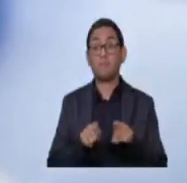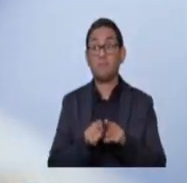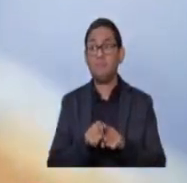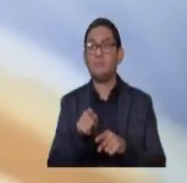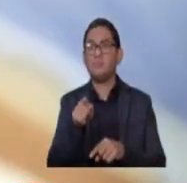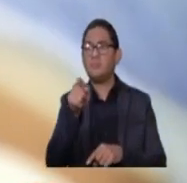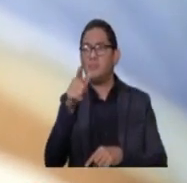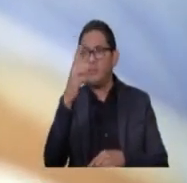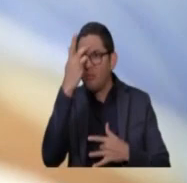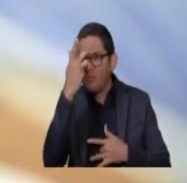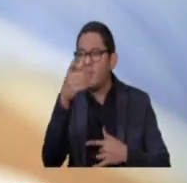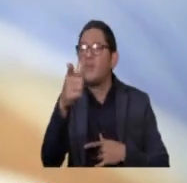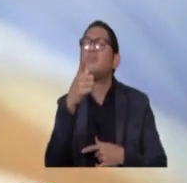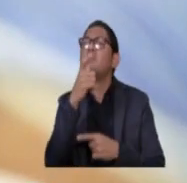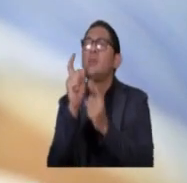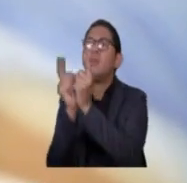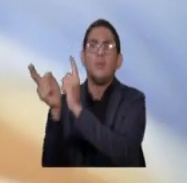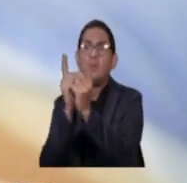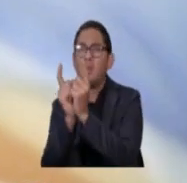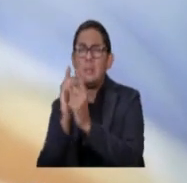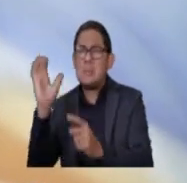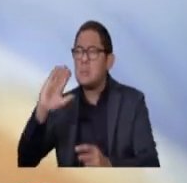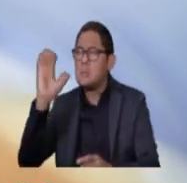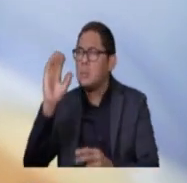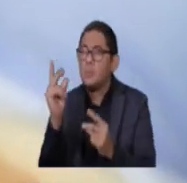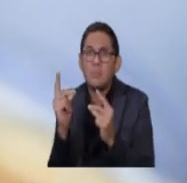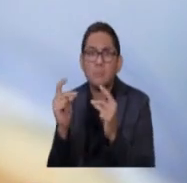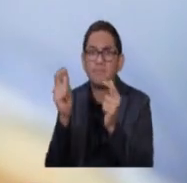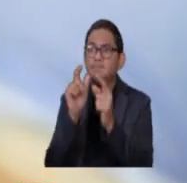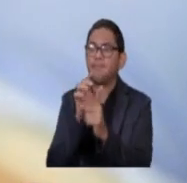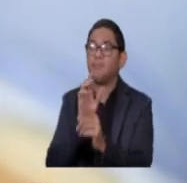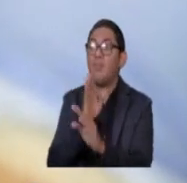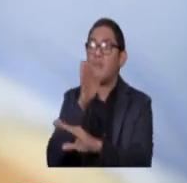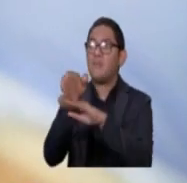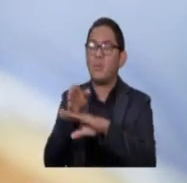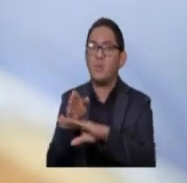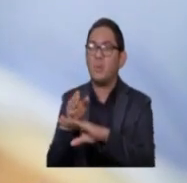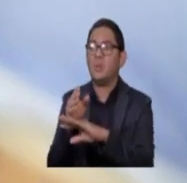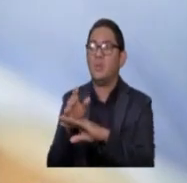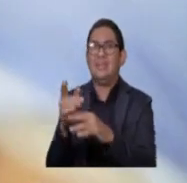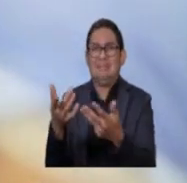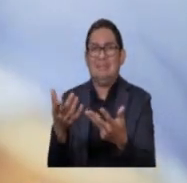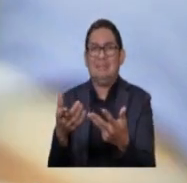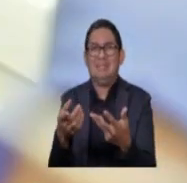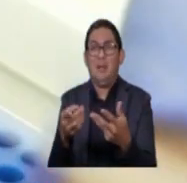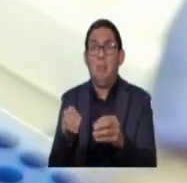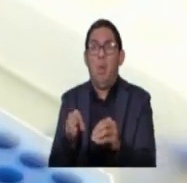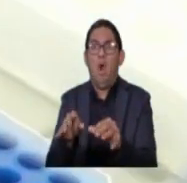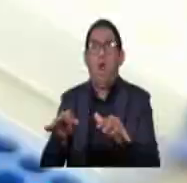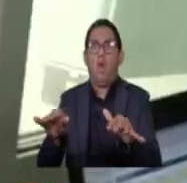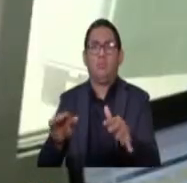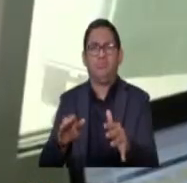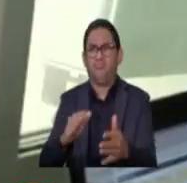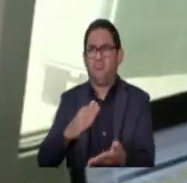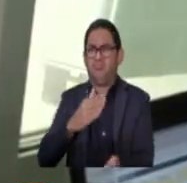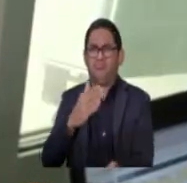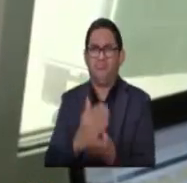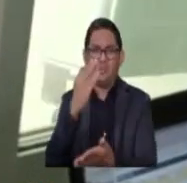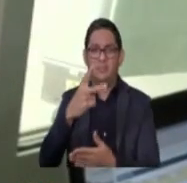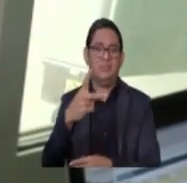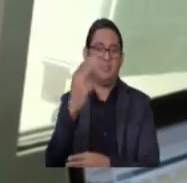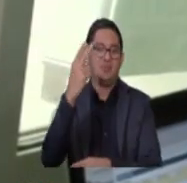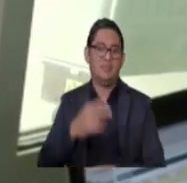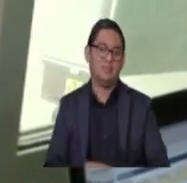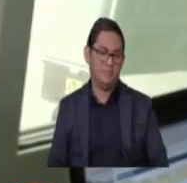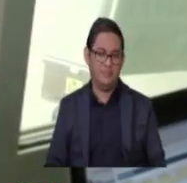y así realizar inmediatamente las intervenciones que nos permiten frenar la cadena de contagios en todo